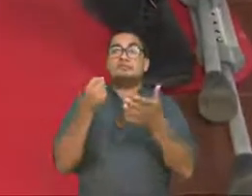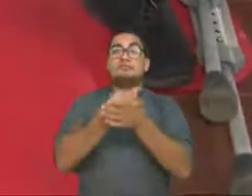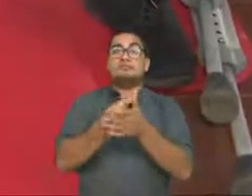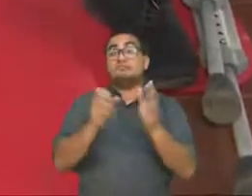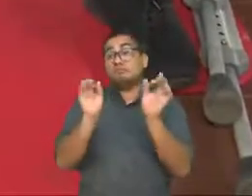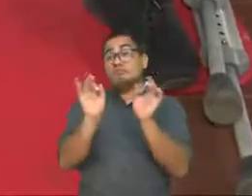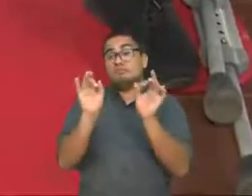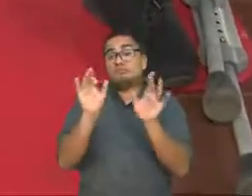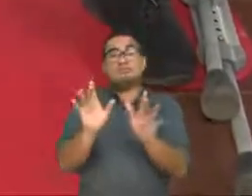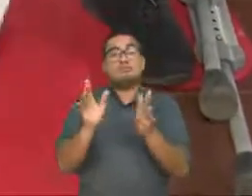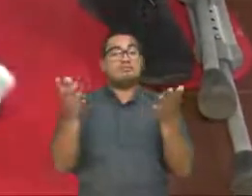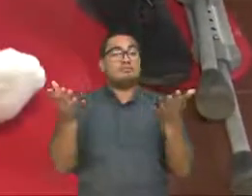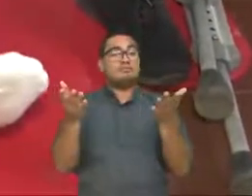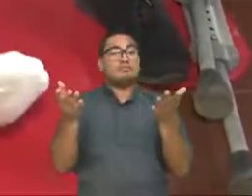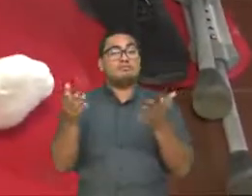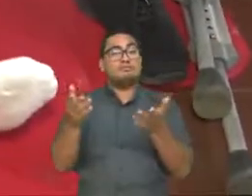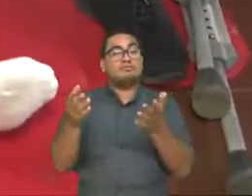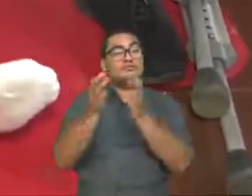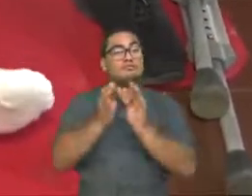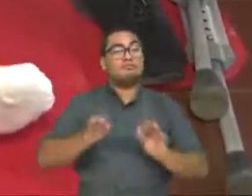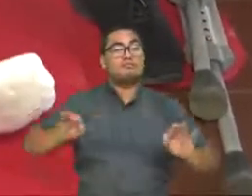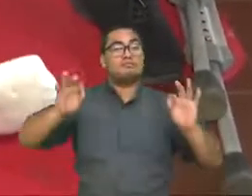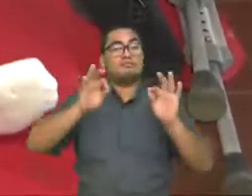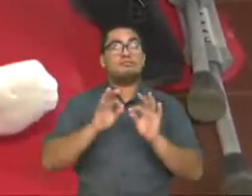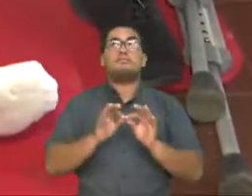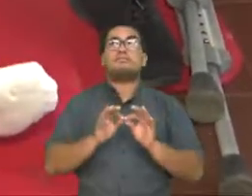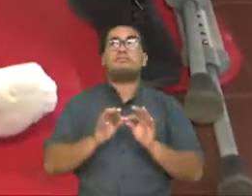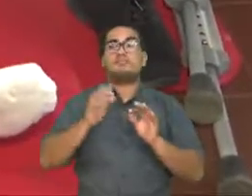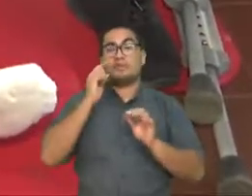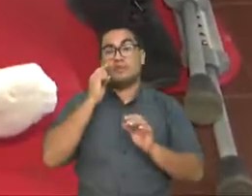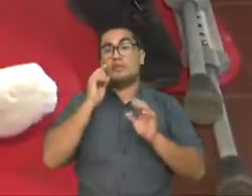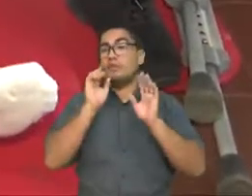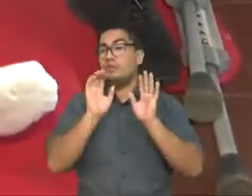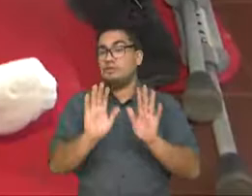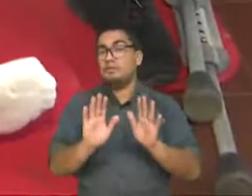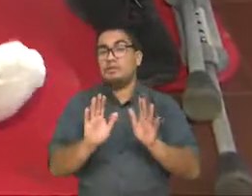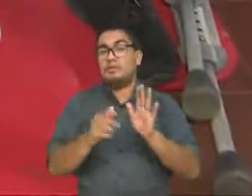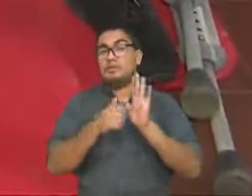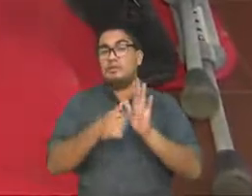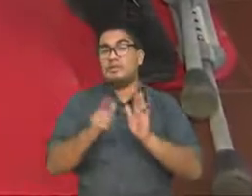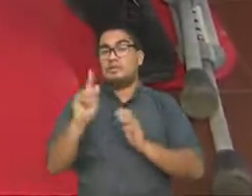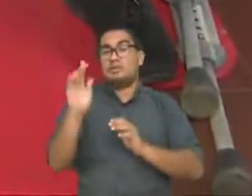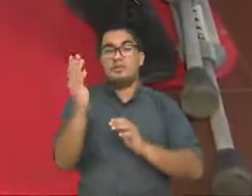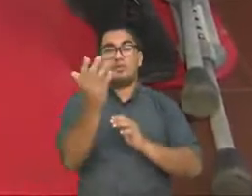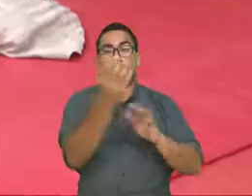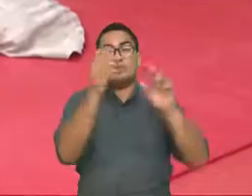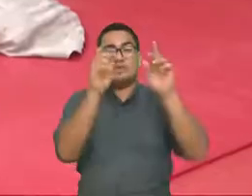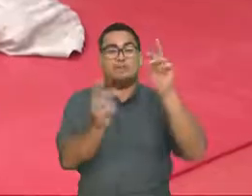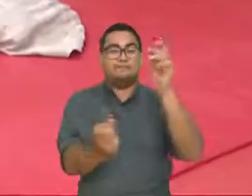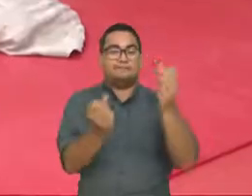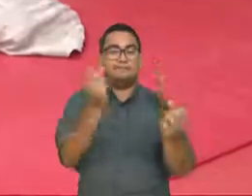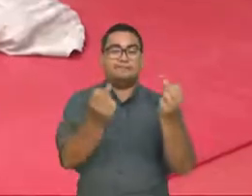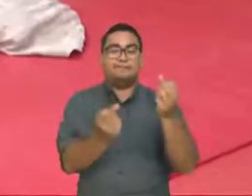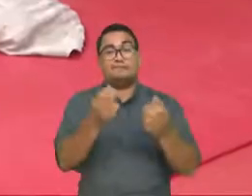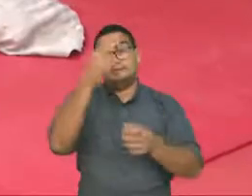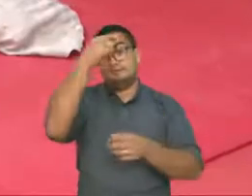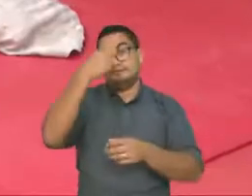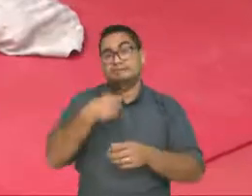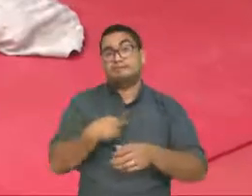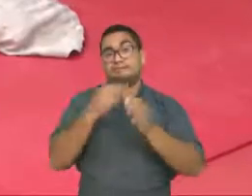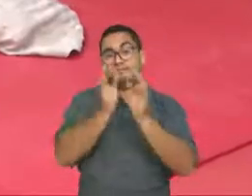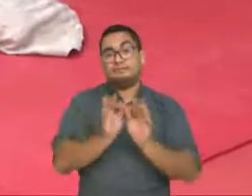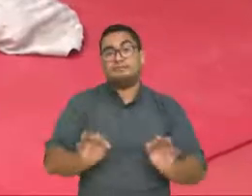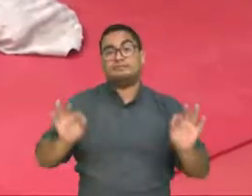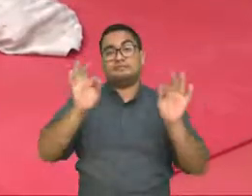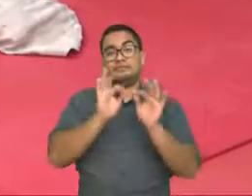lamentablemente eso no lo podemos detener, ¿verdad? Ni aunque, a menos que todos los conductores tomen conciencia. Y otra parte muy importante